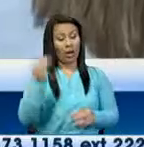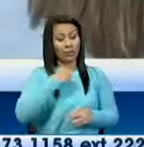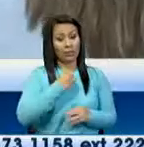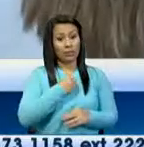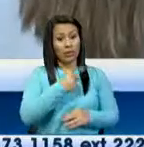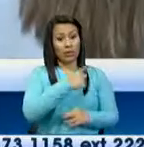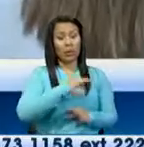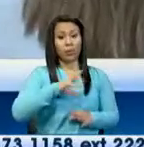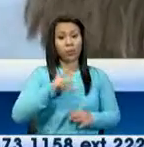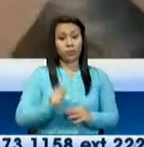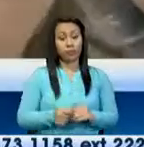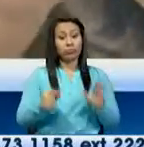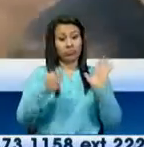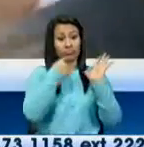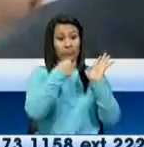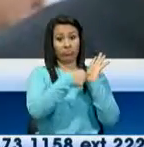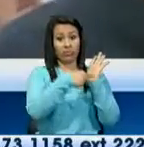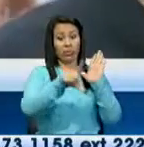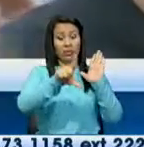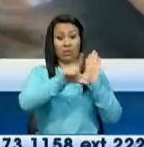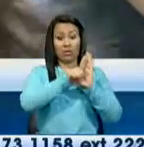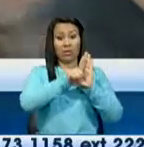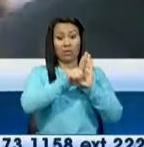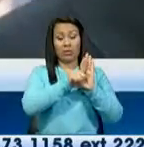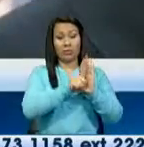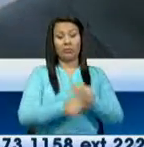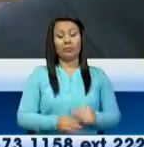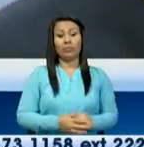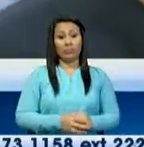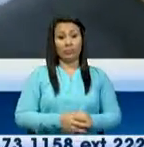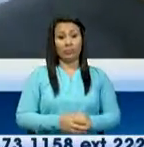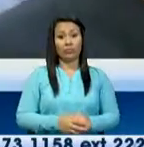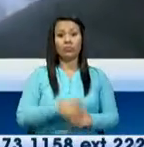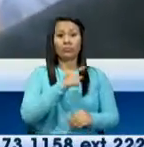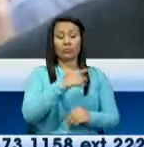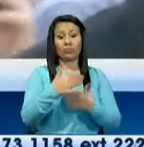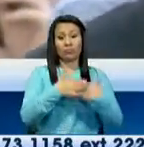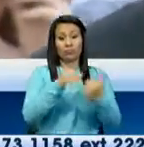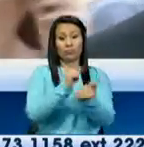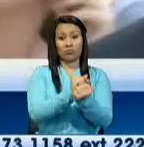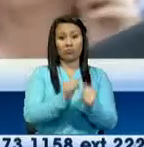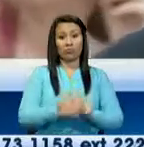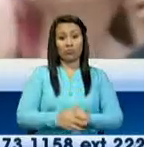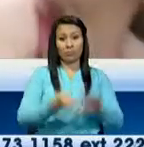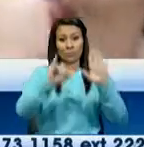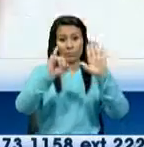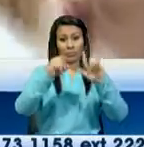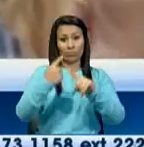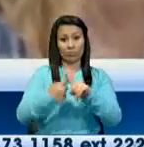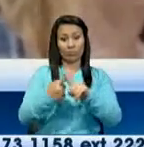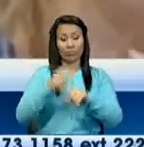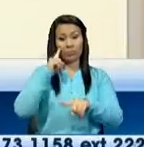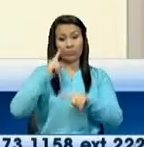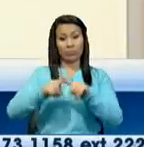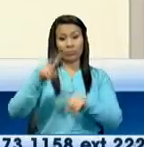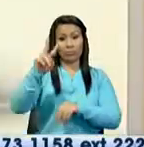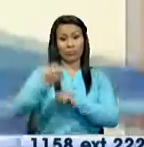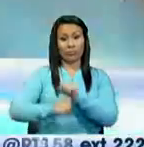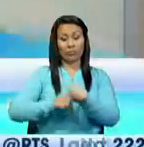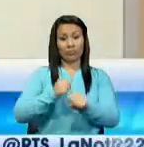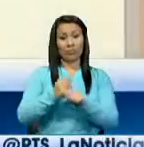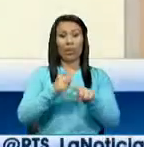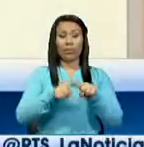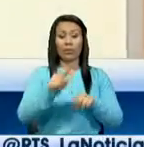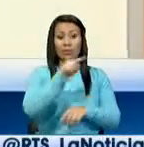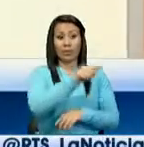artículo 196 del Código Orgánico Integral Penal, con privación de libertad de 6 meses a 2 años. Pero en